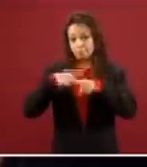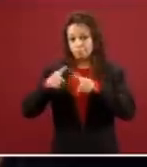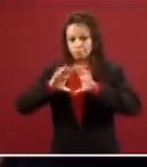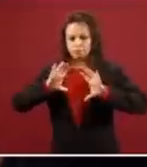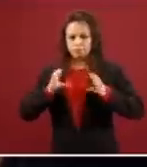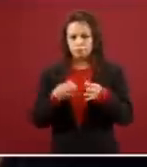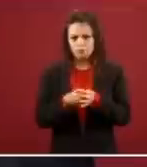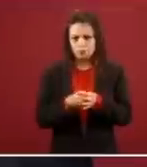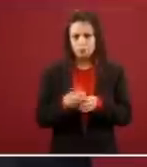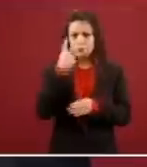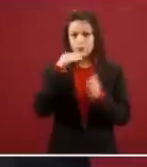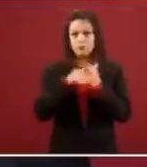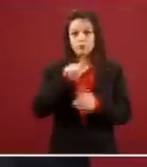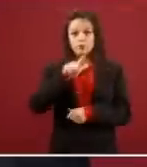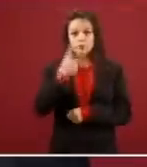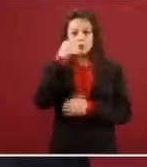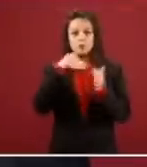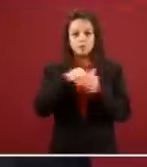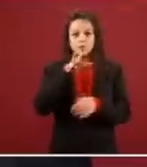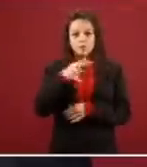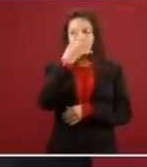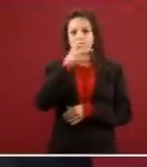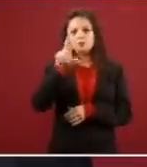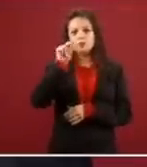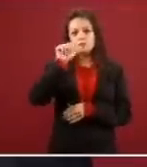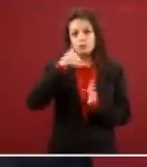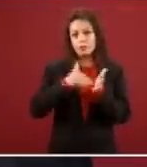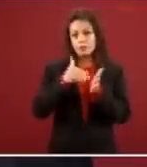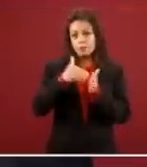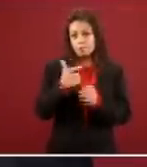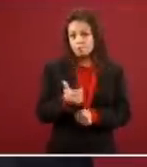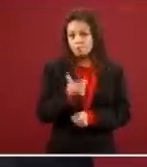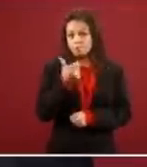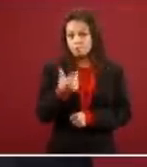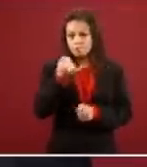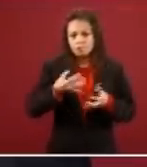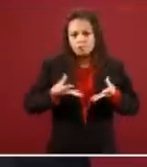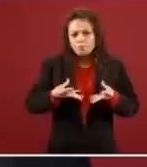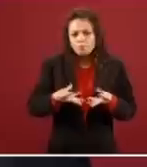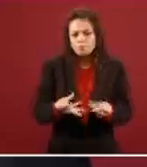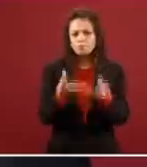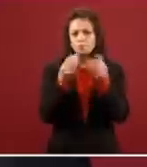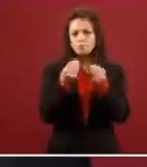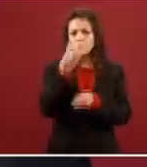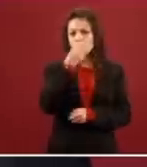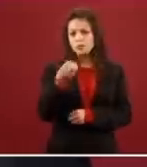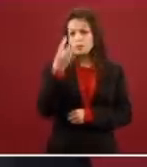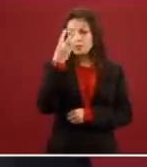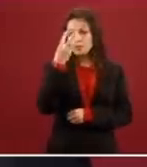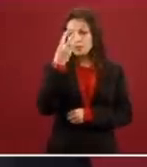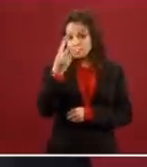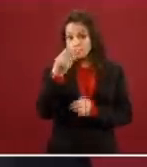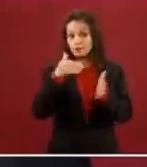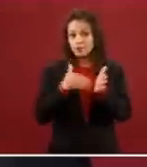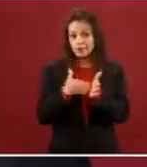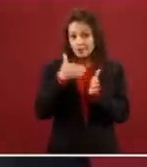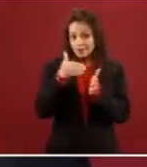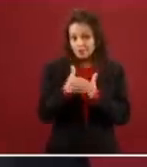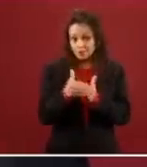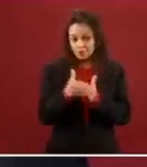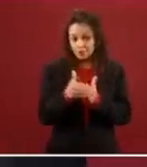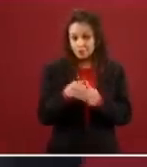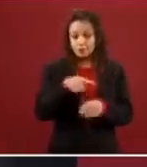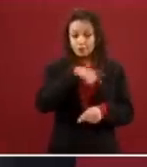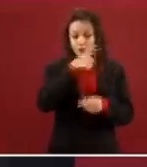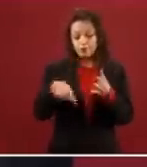entre 2017 y 2019 por 486 millones de pesos y gastos por 403 millones. Y el cuarto